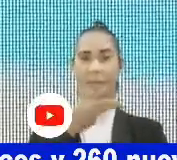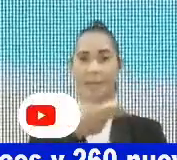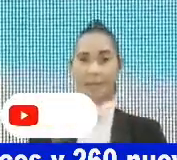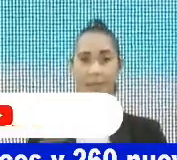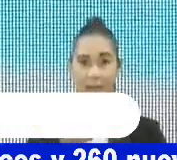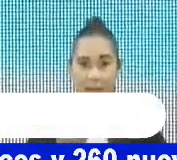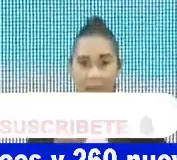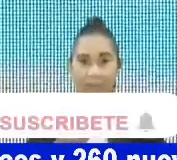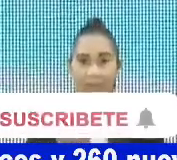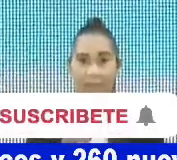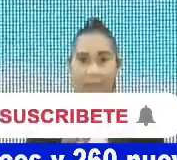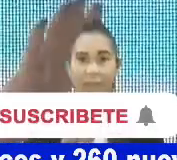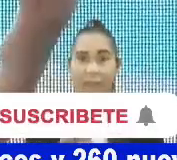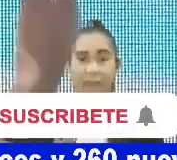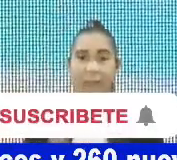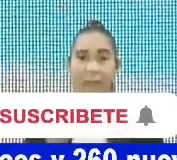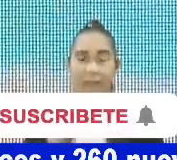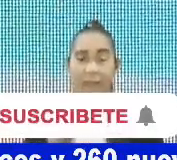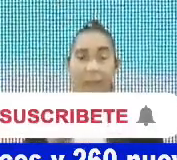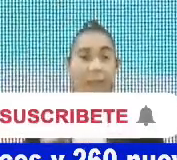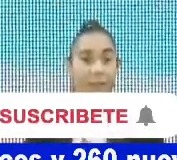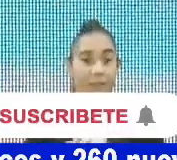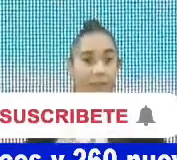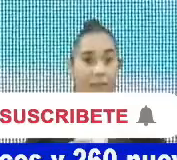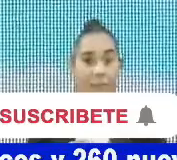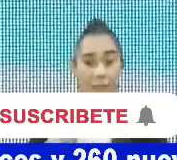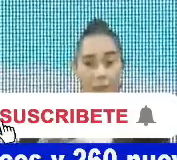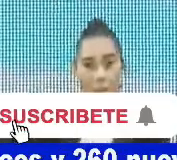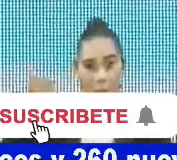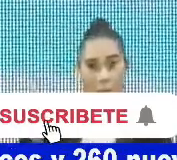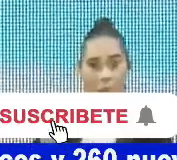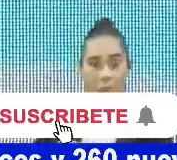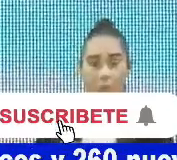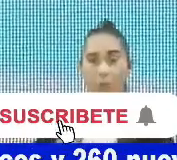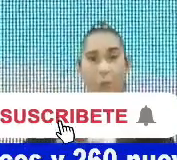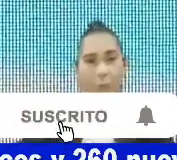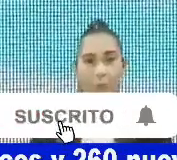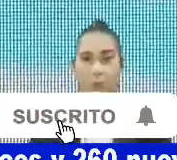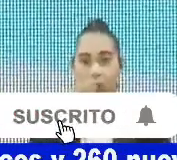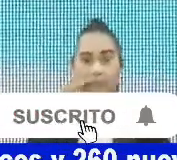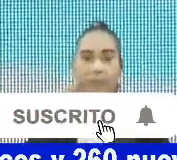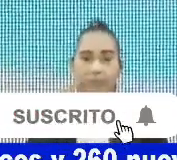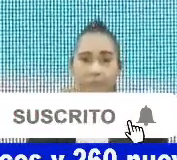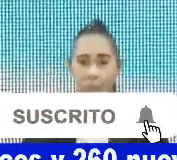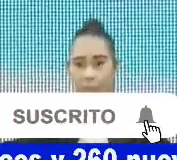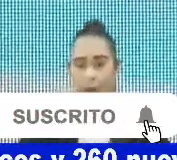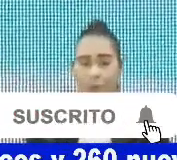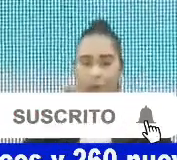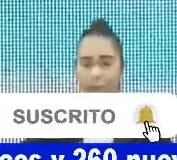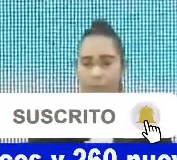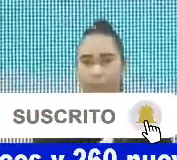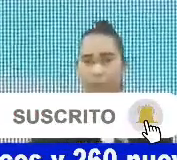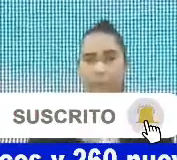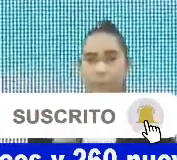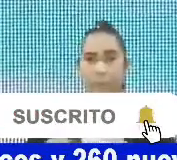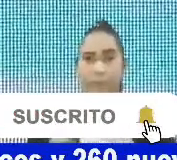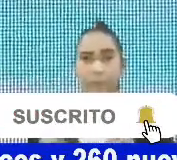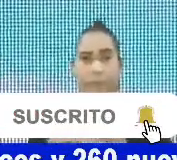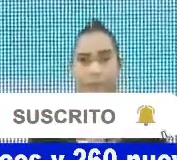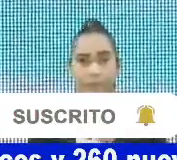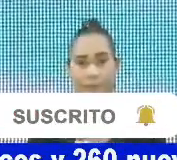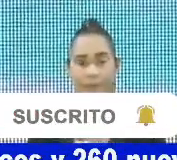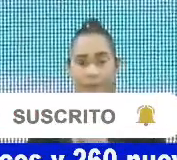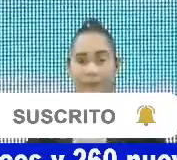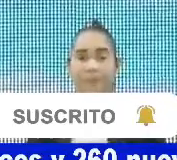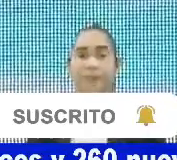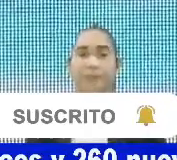También hoy inauguramos de manera simultánea otros comedores económicos en todo el país.